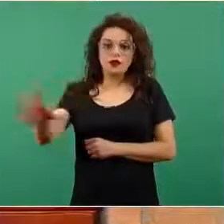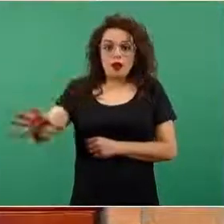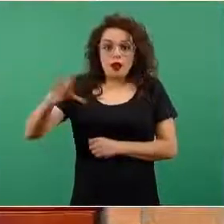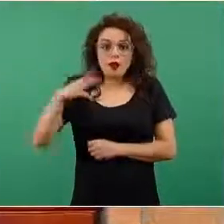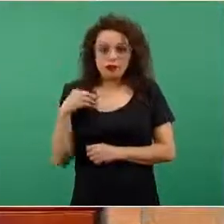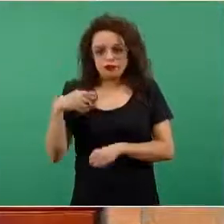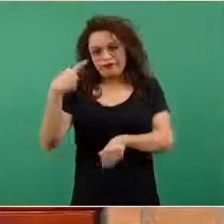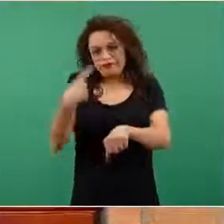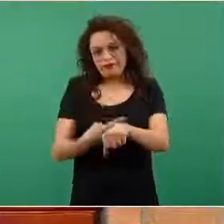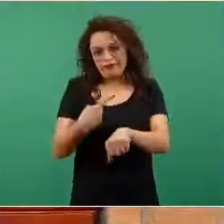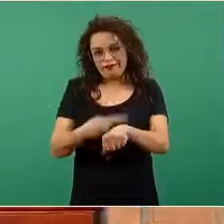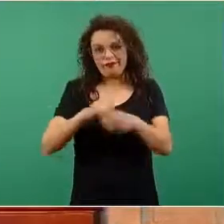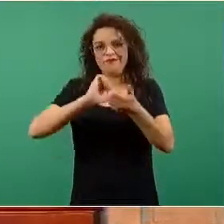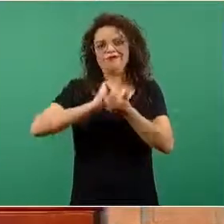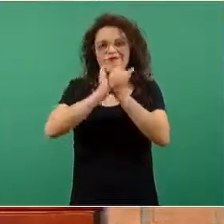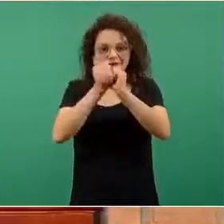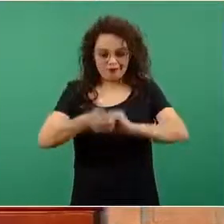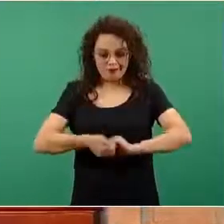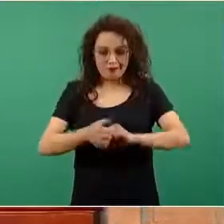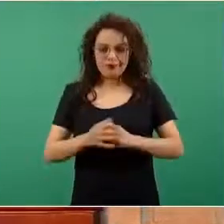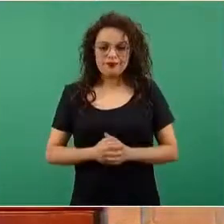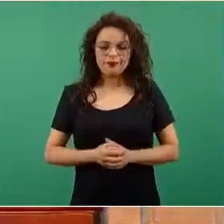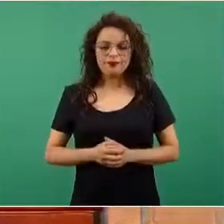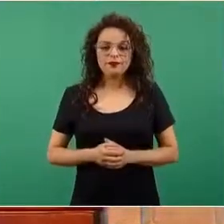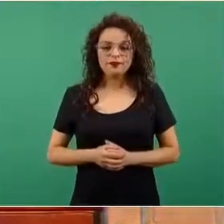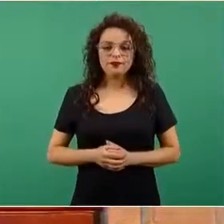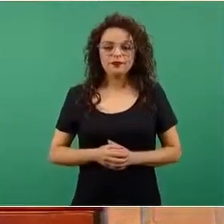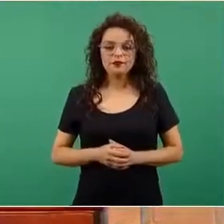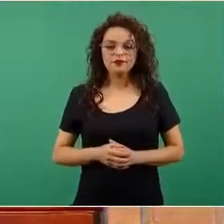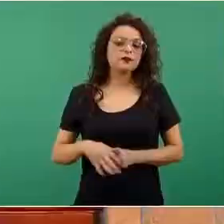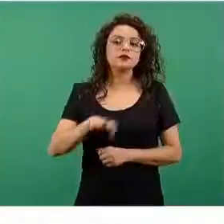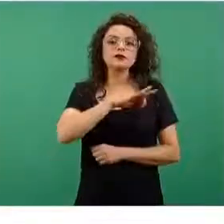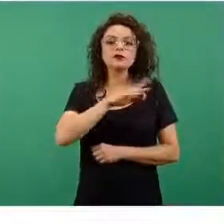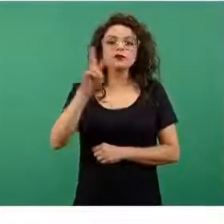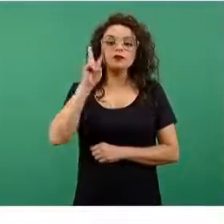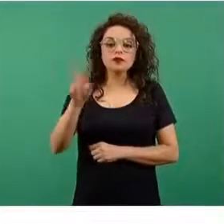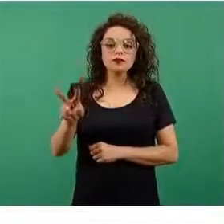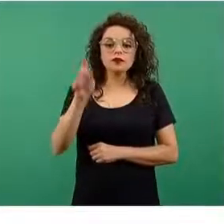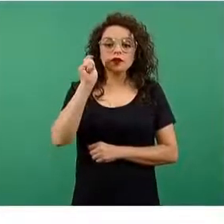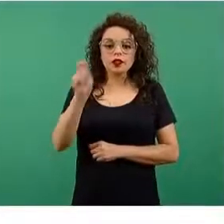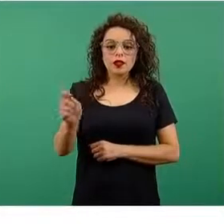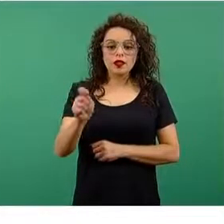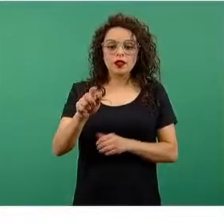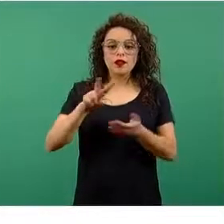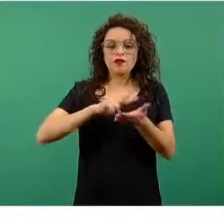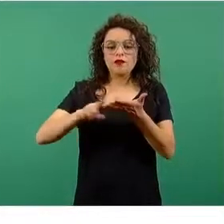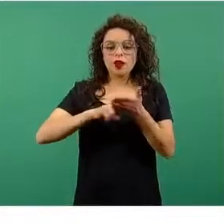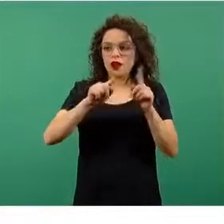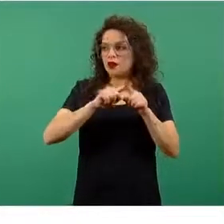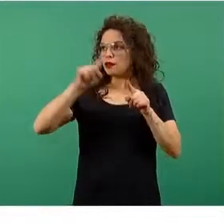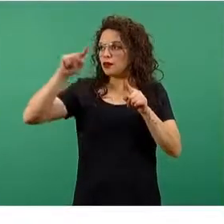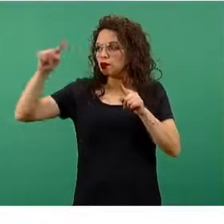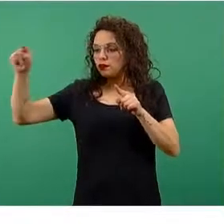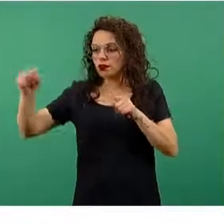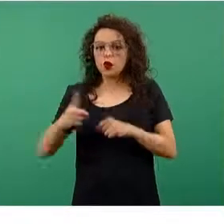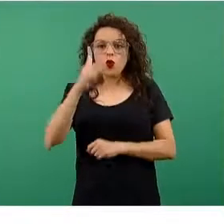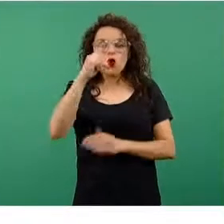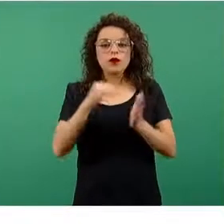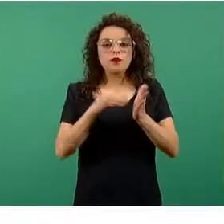enfermar. Así también actualizamos la curva de color verde que representa a